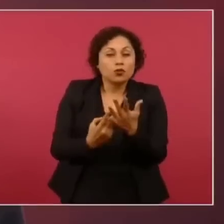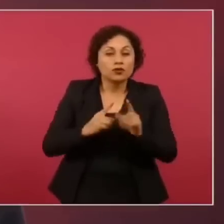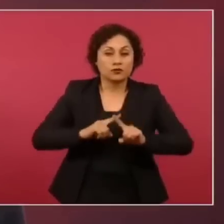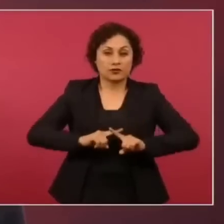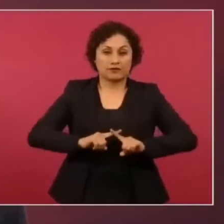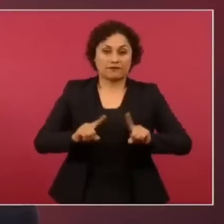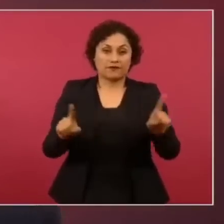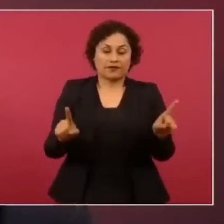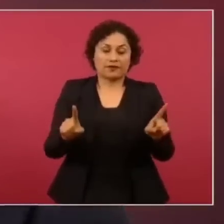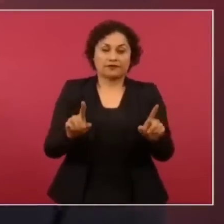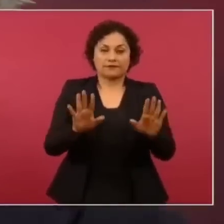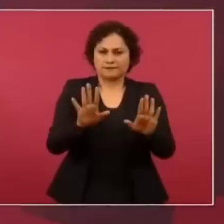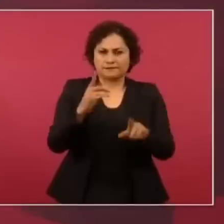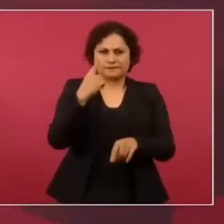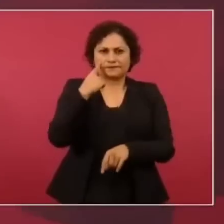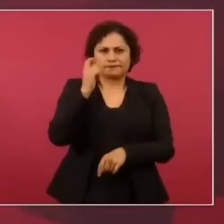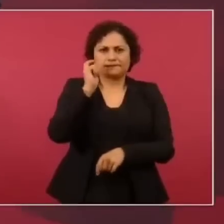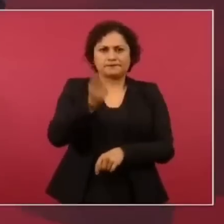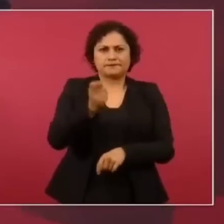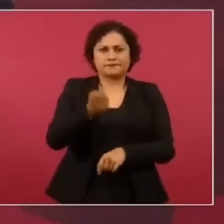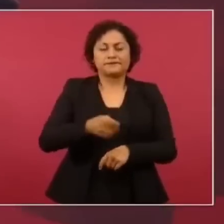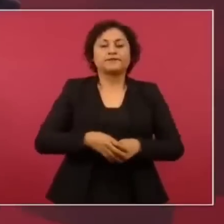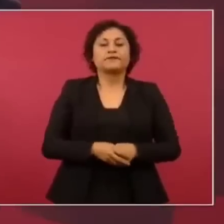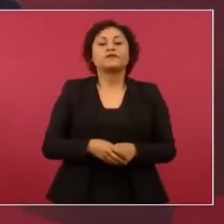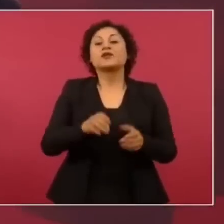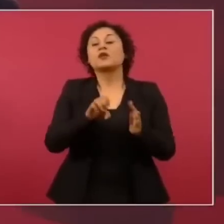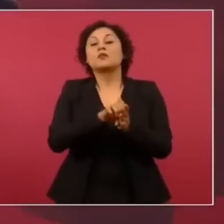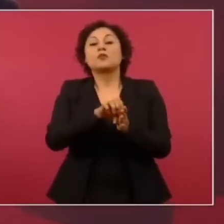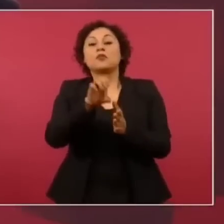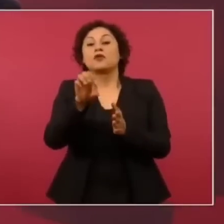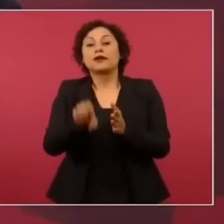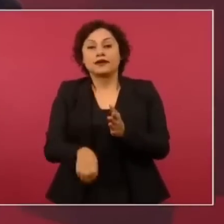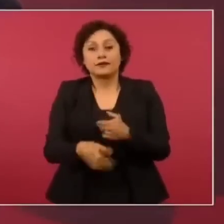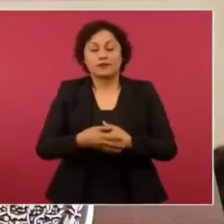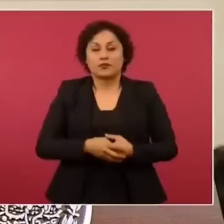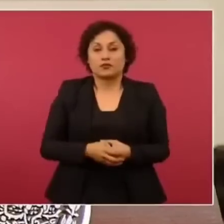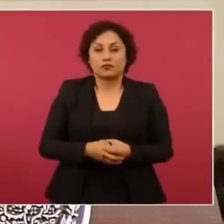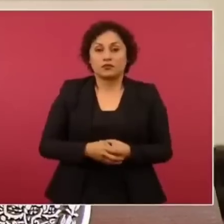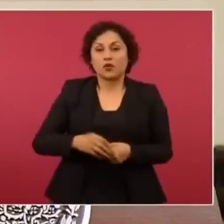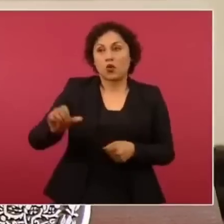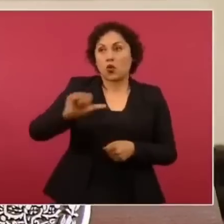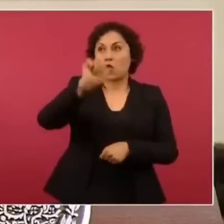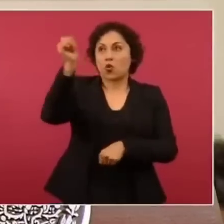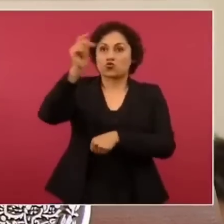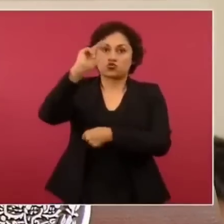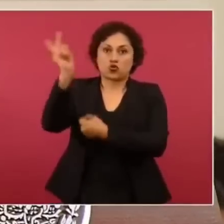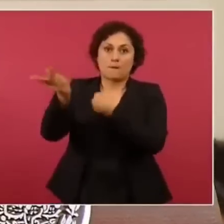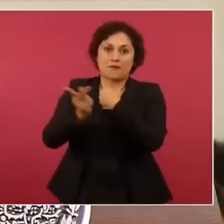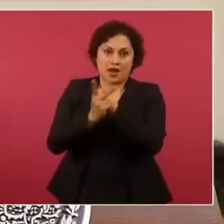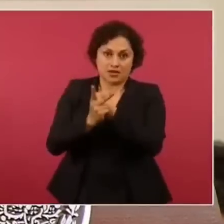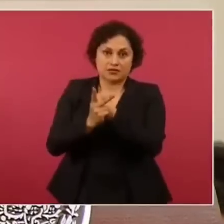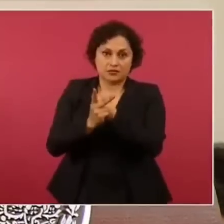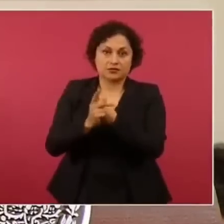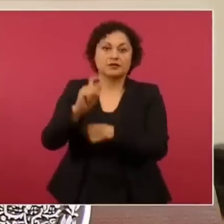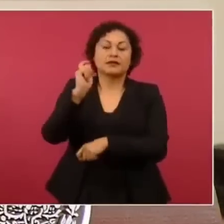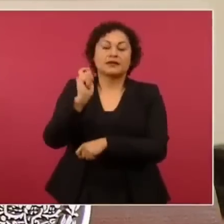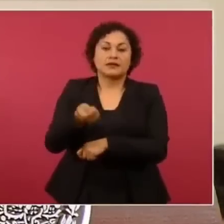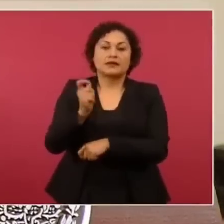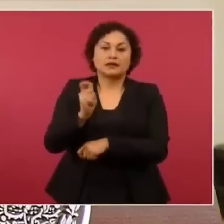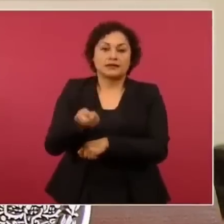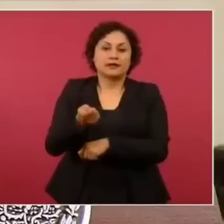La excepción es cuando del extranjero, una entidad con la capacidad para